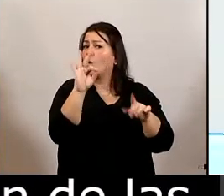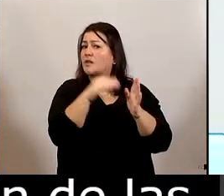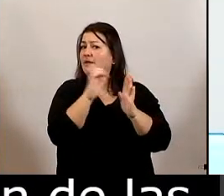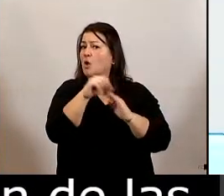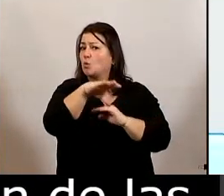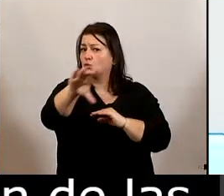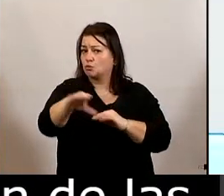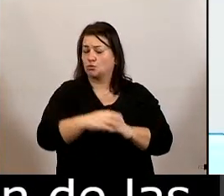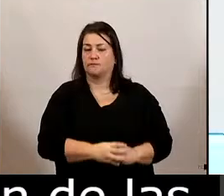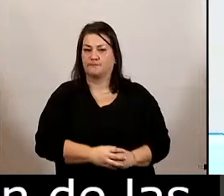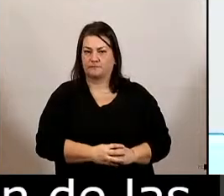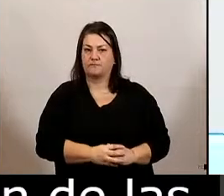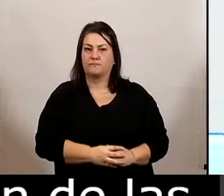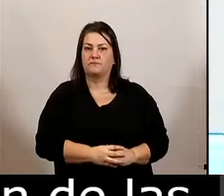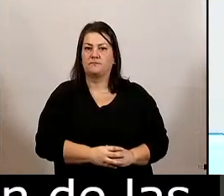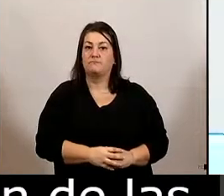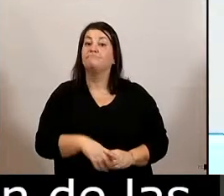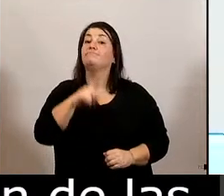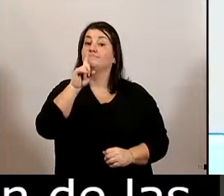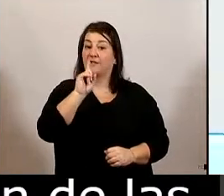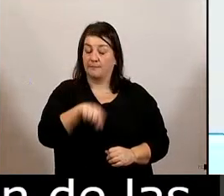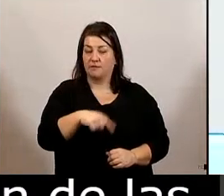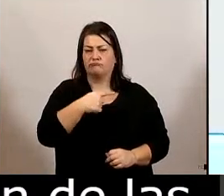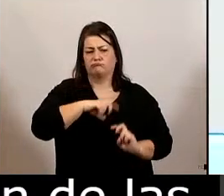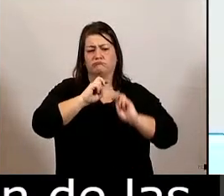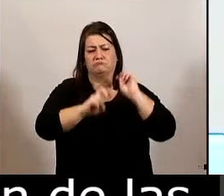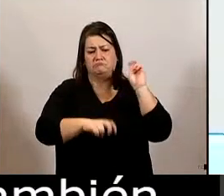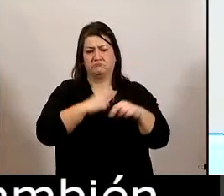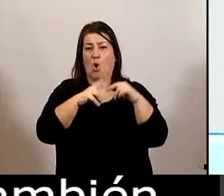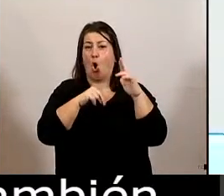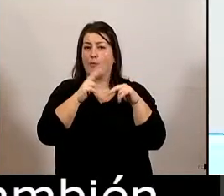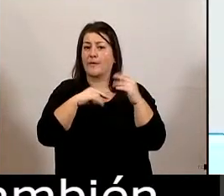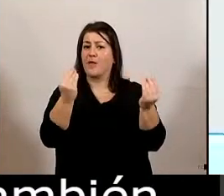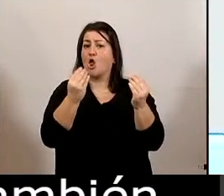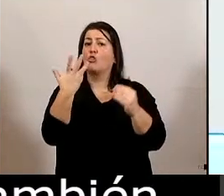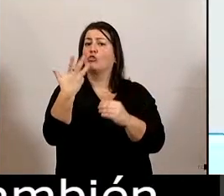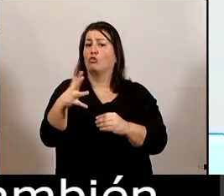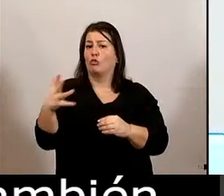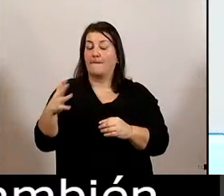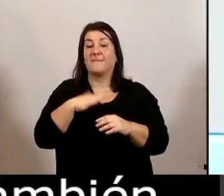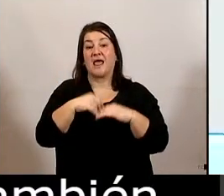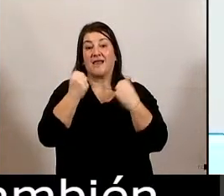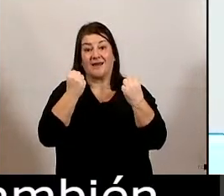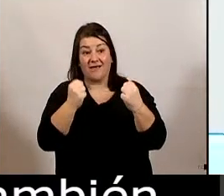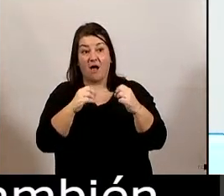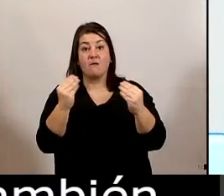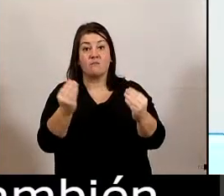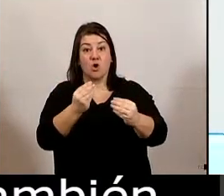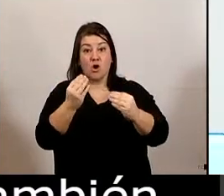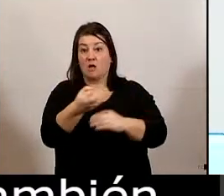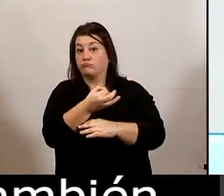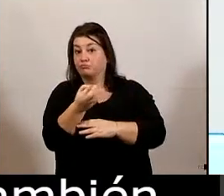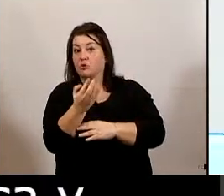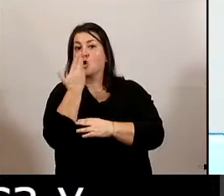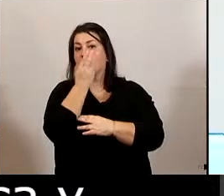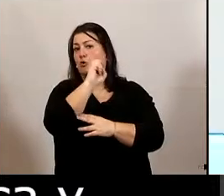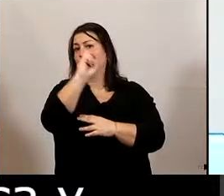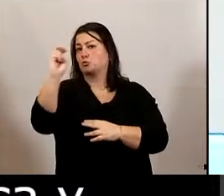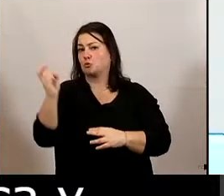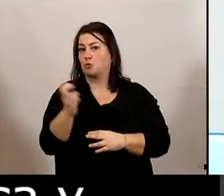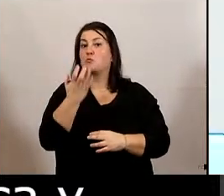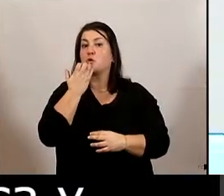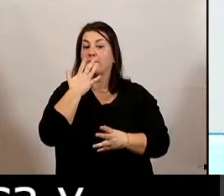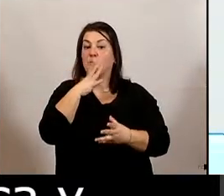950.000 euros. También vamos a realizar obras de mejora de eficiencia energética y térmica en otros colegios